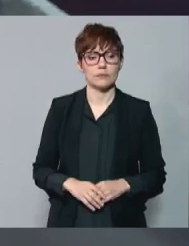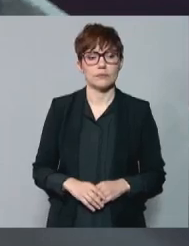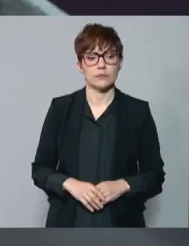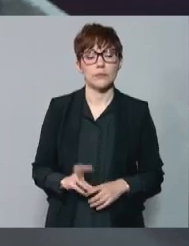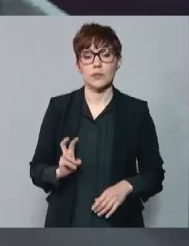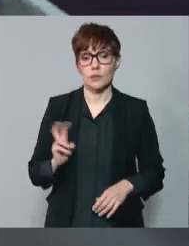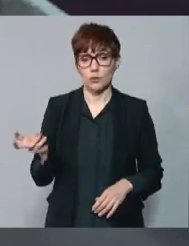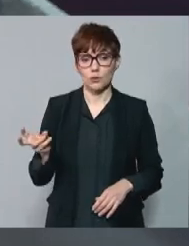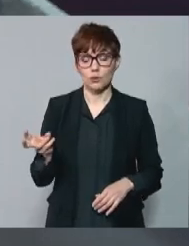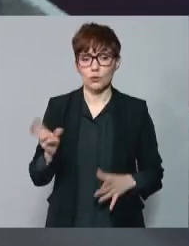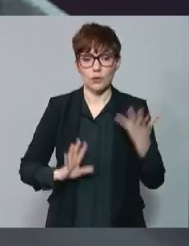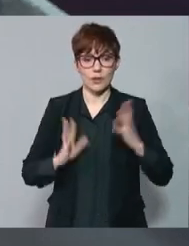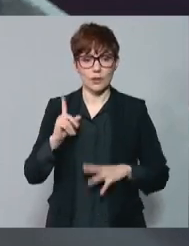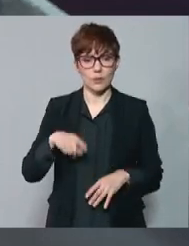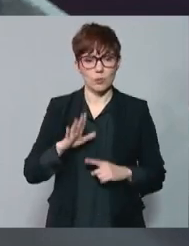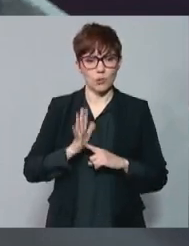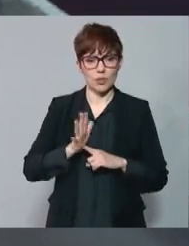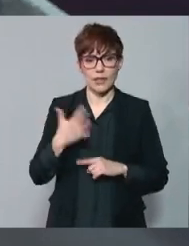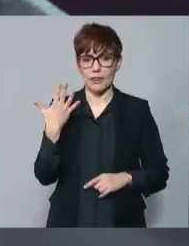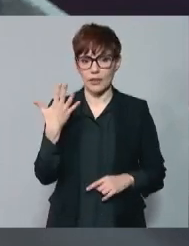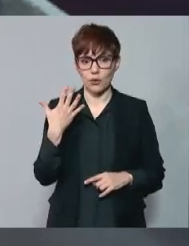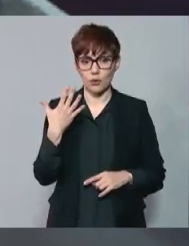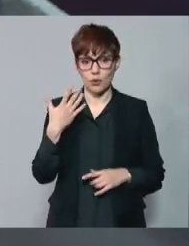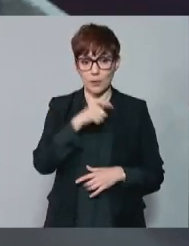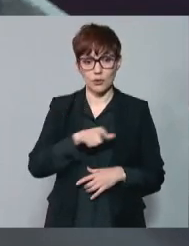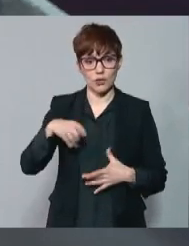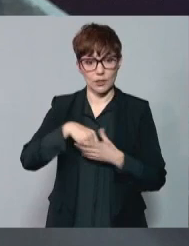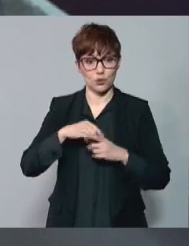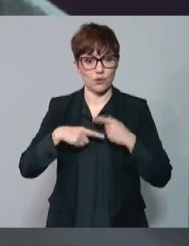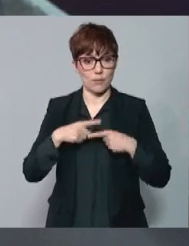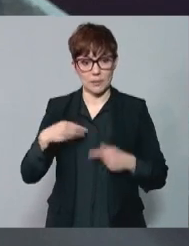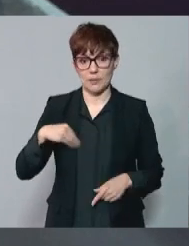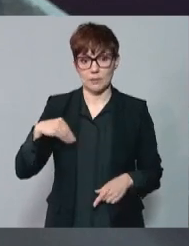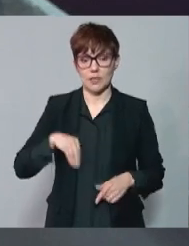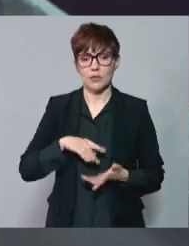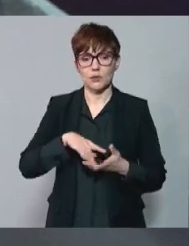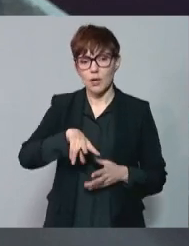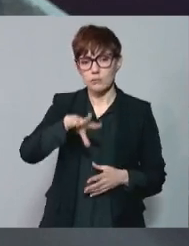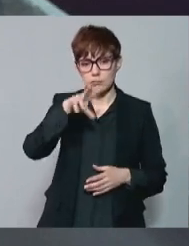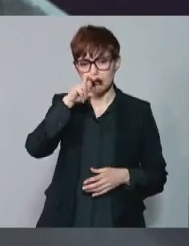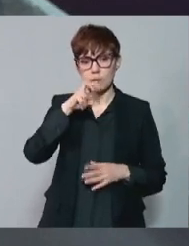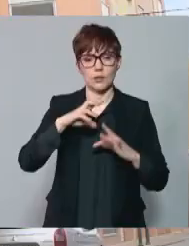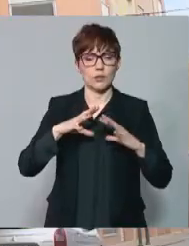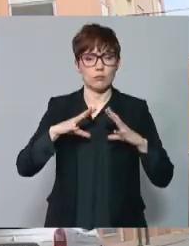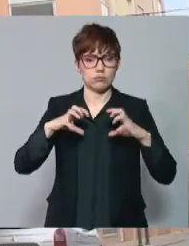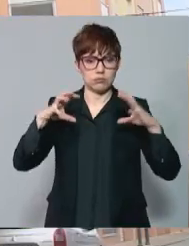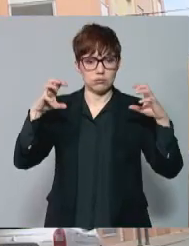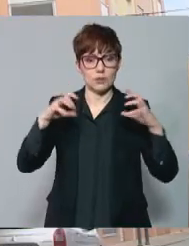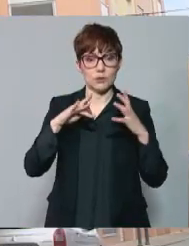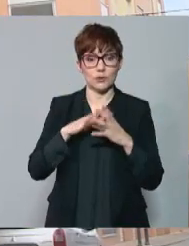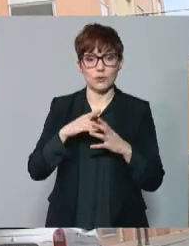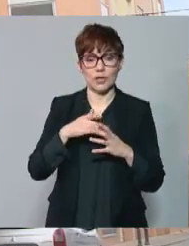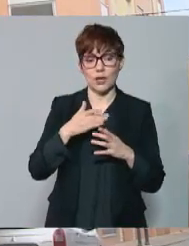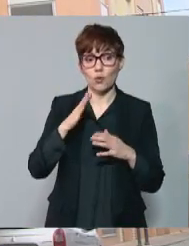Otro incendio se producía en Molina de Segura. 5 miembros de una misma familia han resultado intoxicados por monóxido de carbono en su vivienda. Un calentador de gas butano